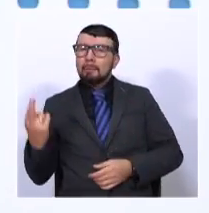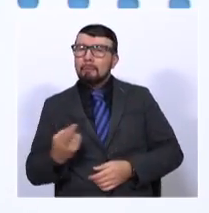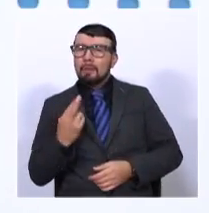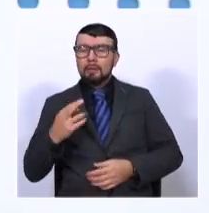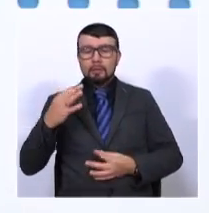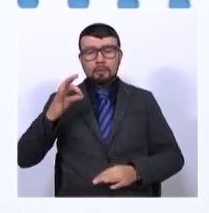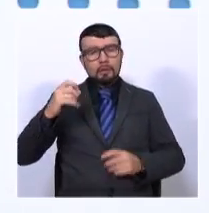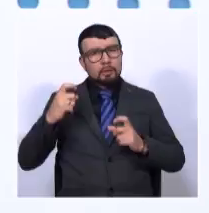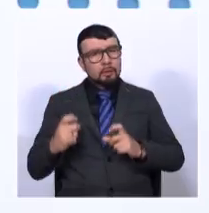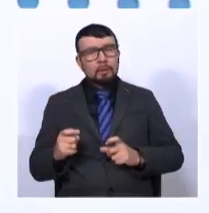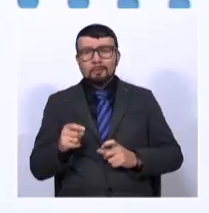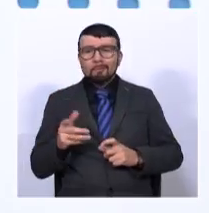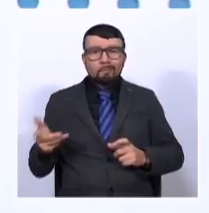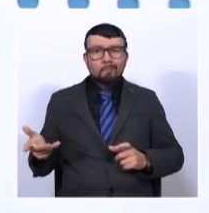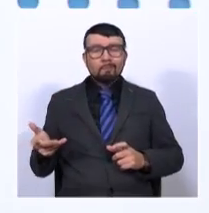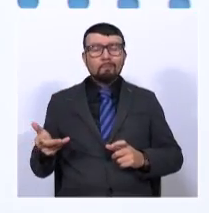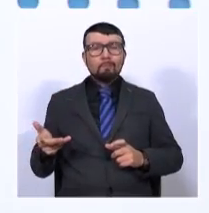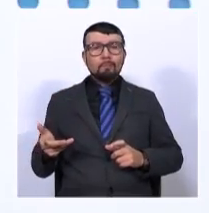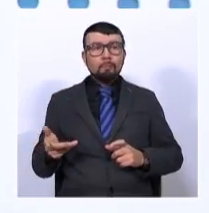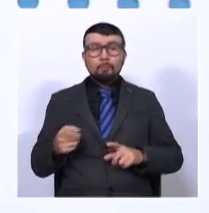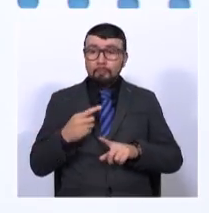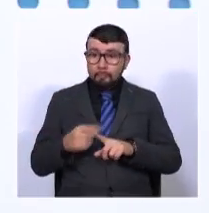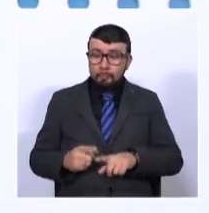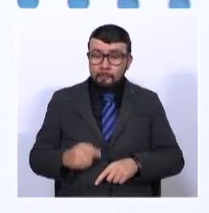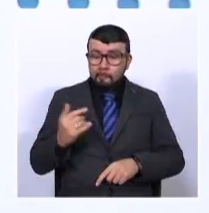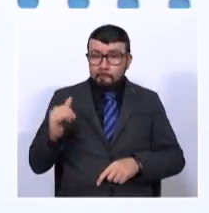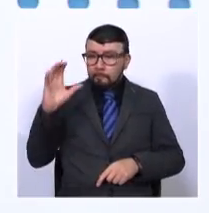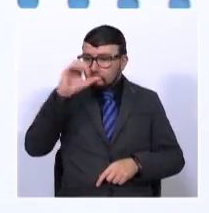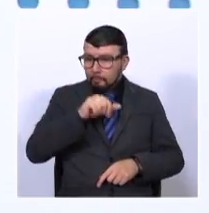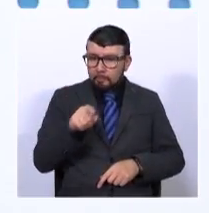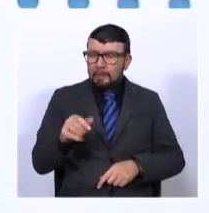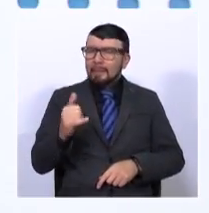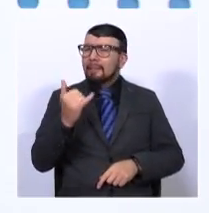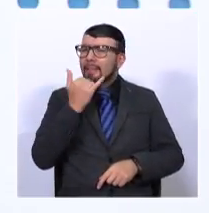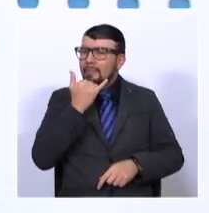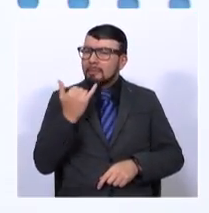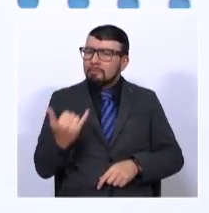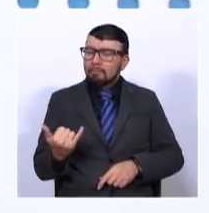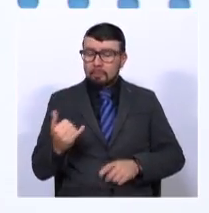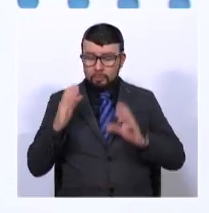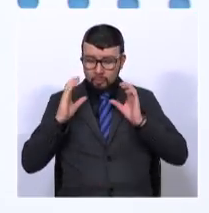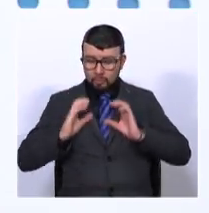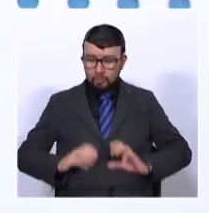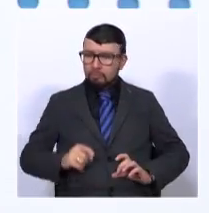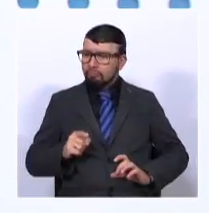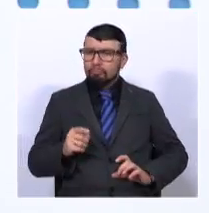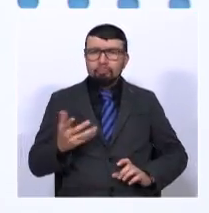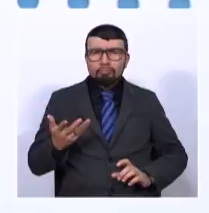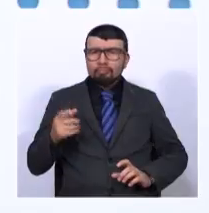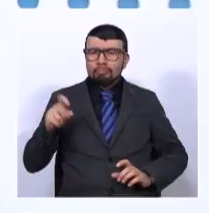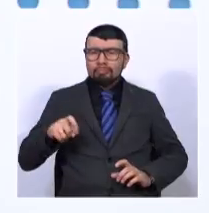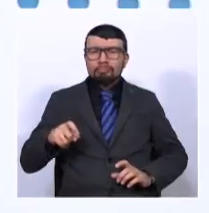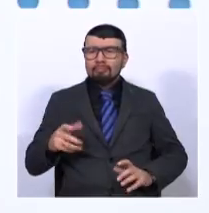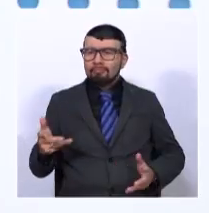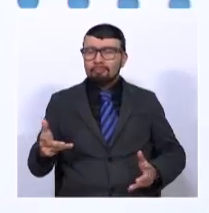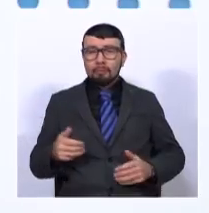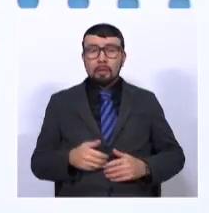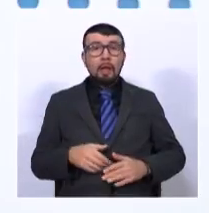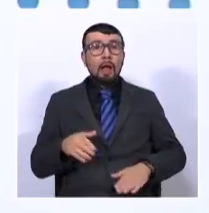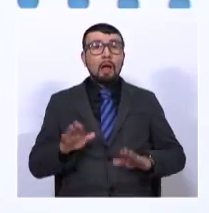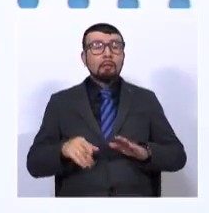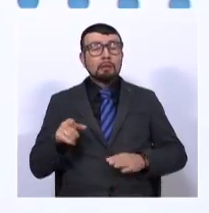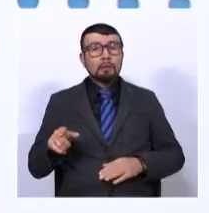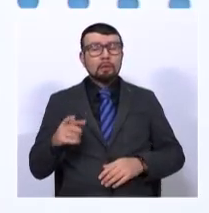una tomografía, para descartar qué pasa en ese sitio. A veces los